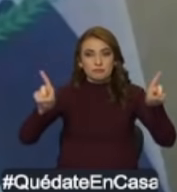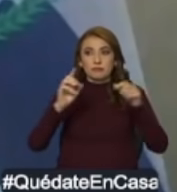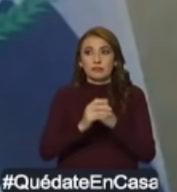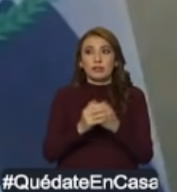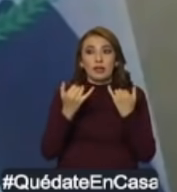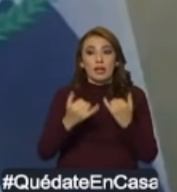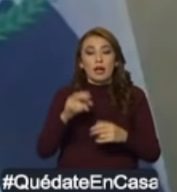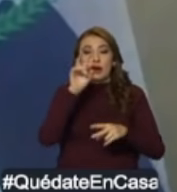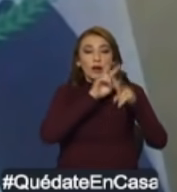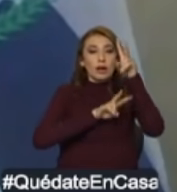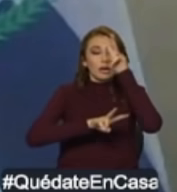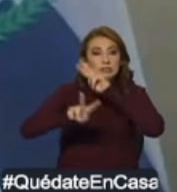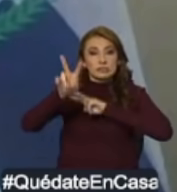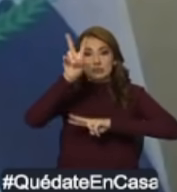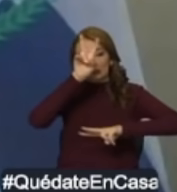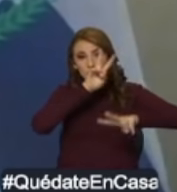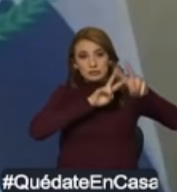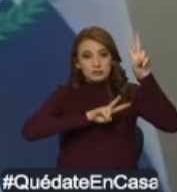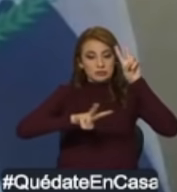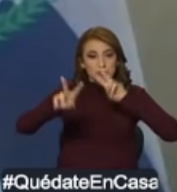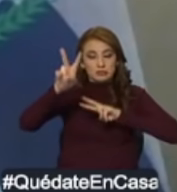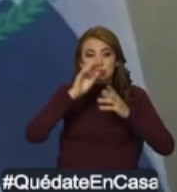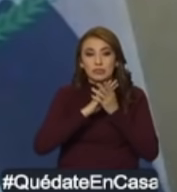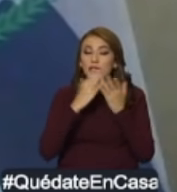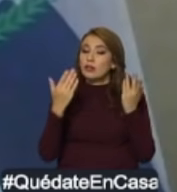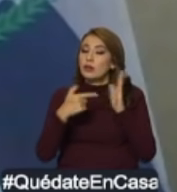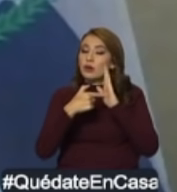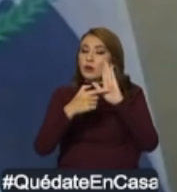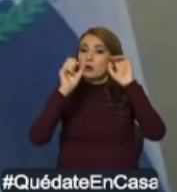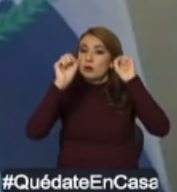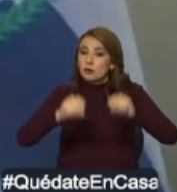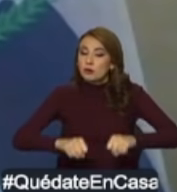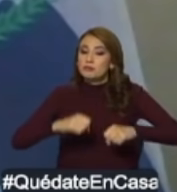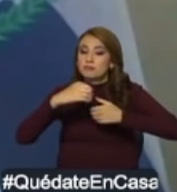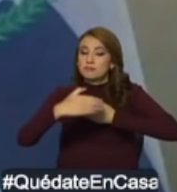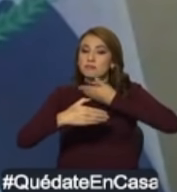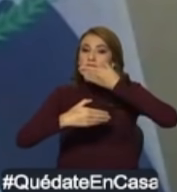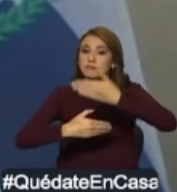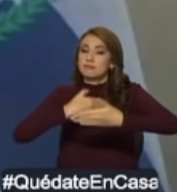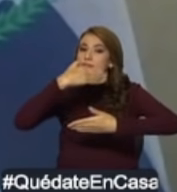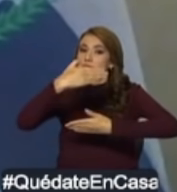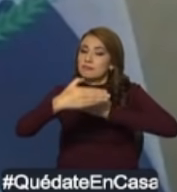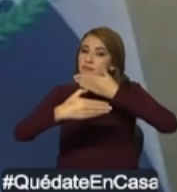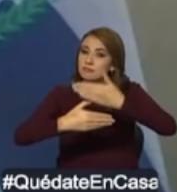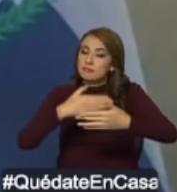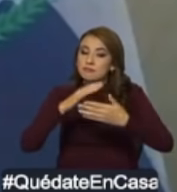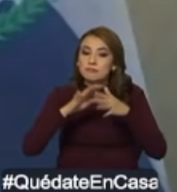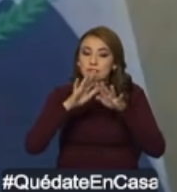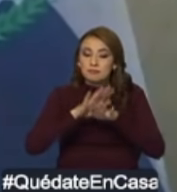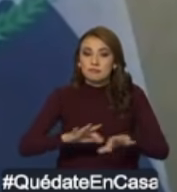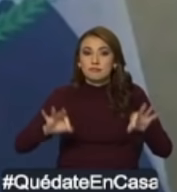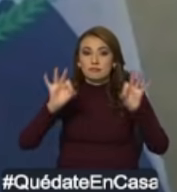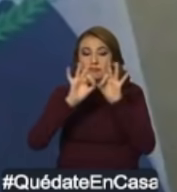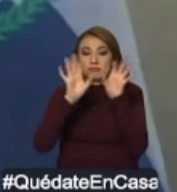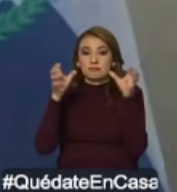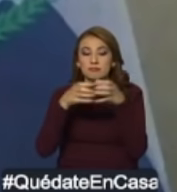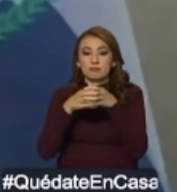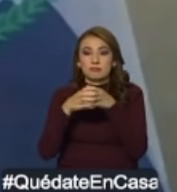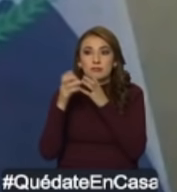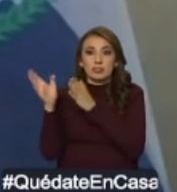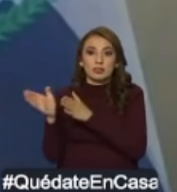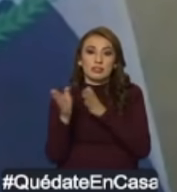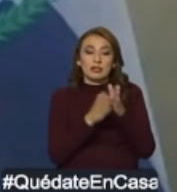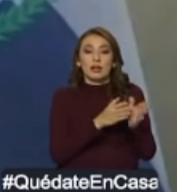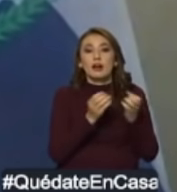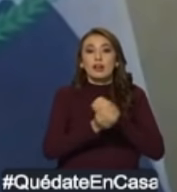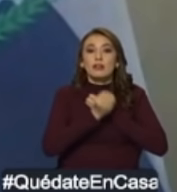un análisis temporoespacial que nos permita adecuarnos a las realidades y poder avanzar. Esta información